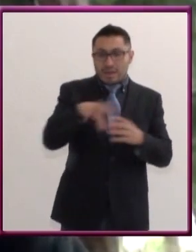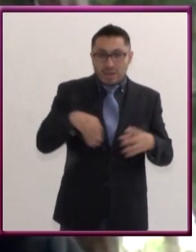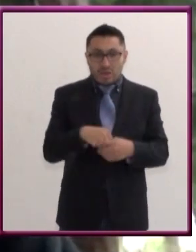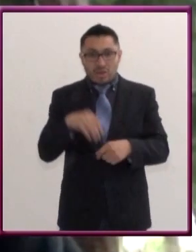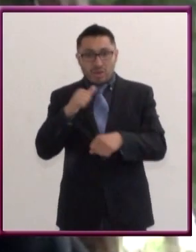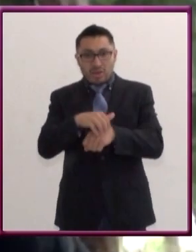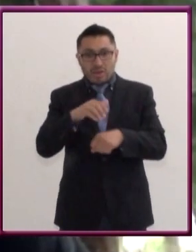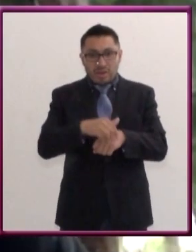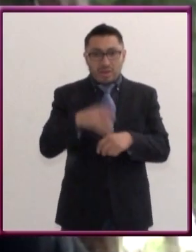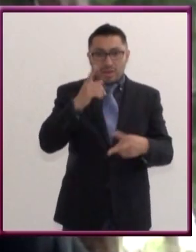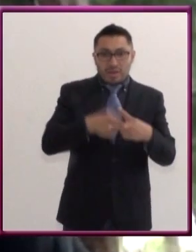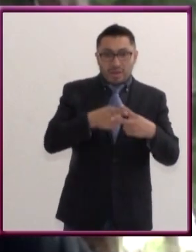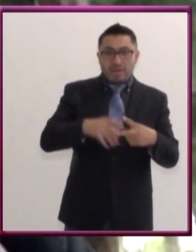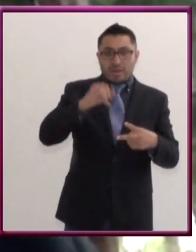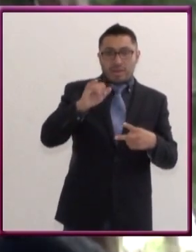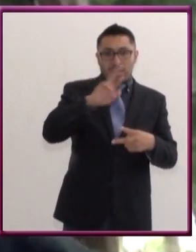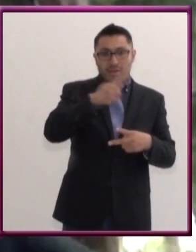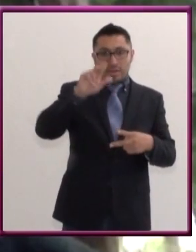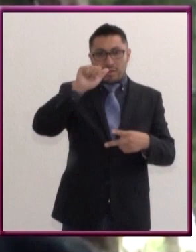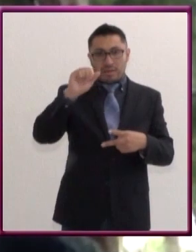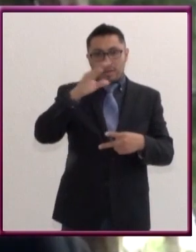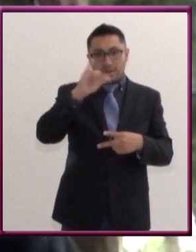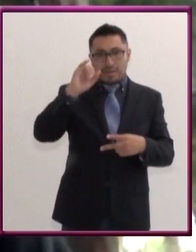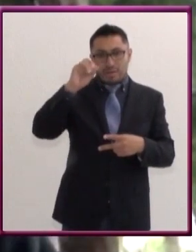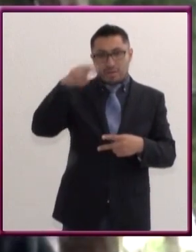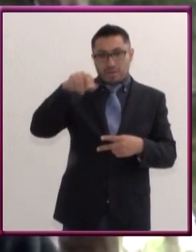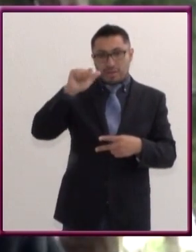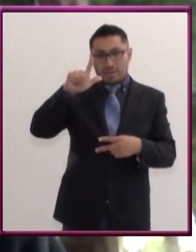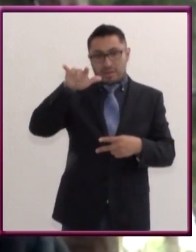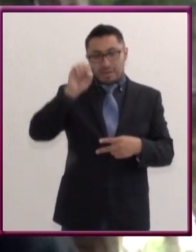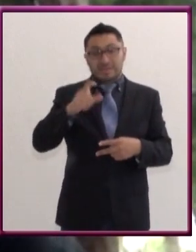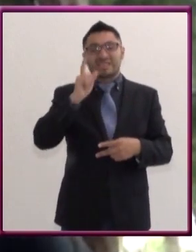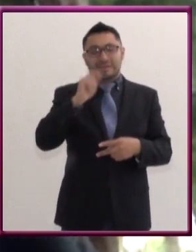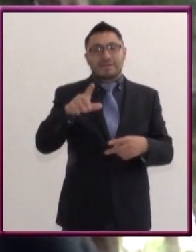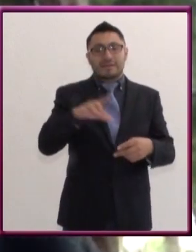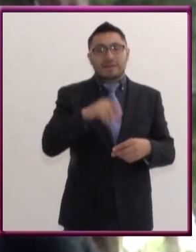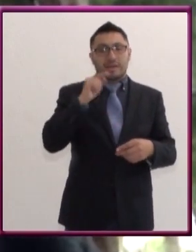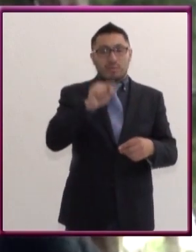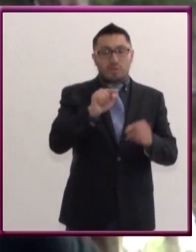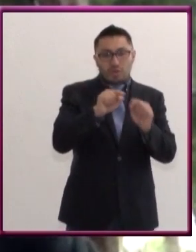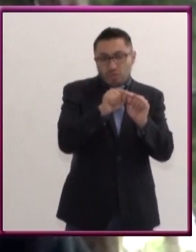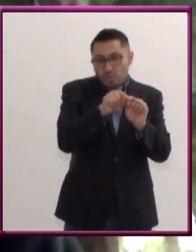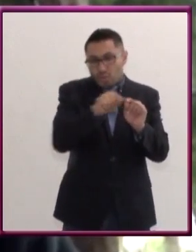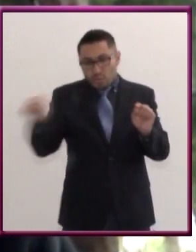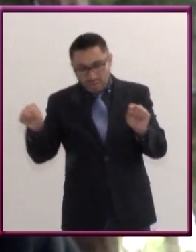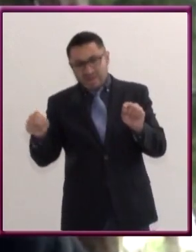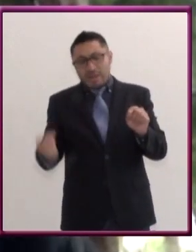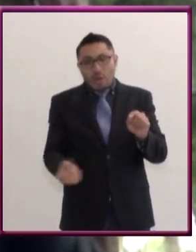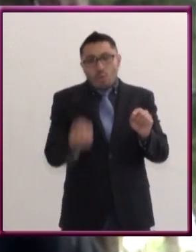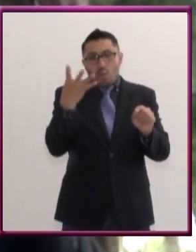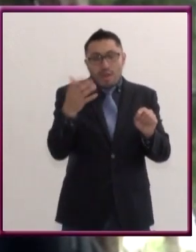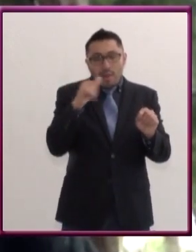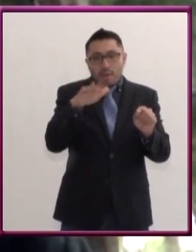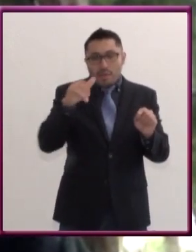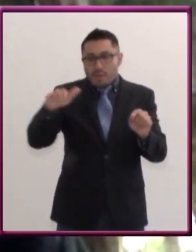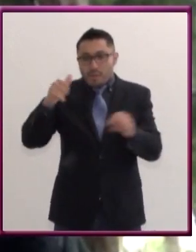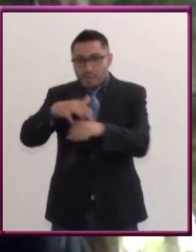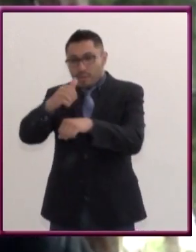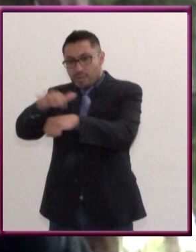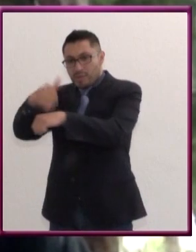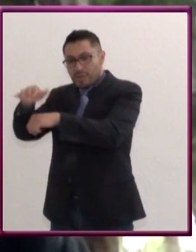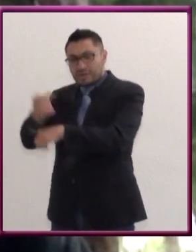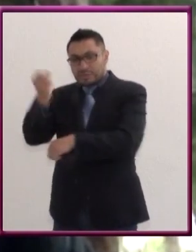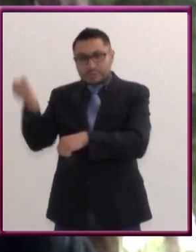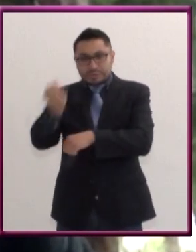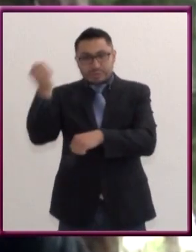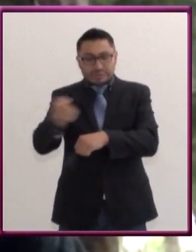los números matemáticos irracionales, quiere decir que después del punto de decimal, la cantidad de cifras es